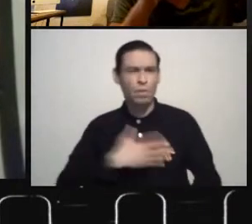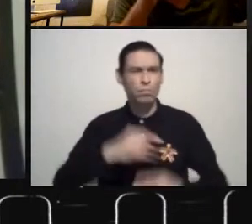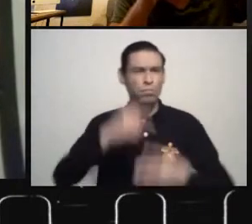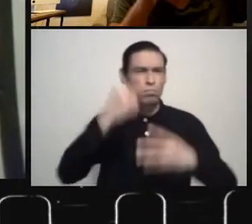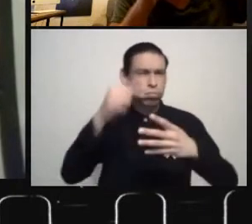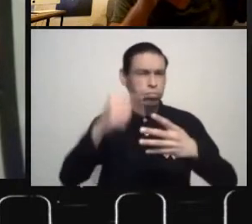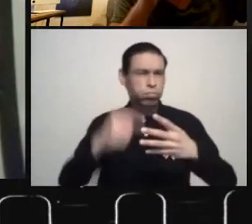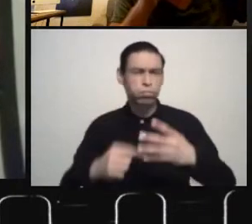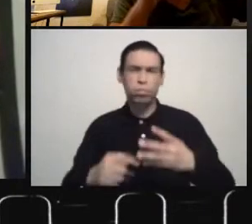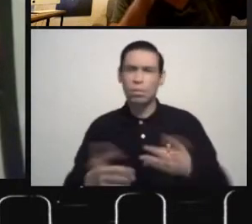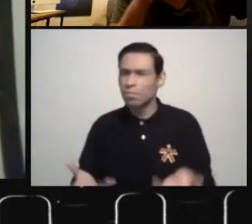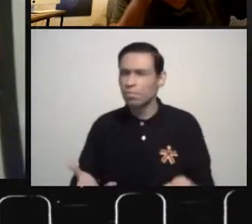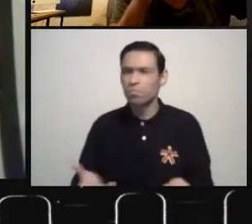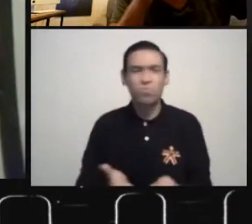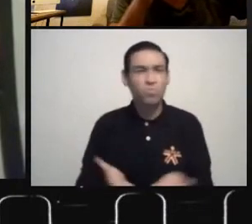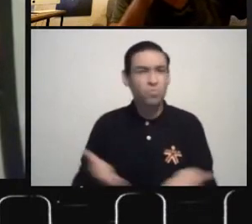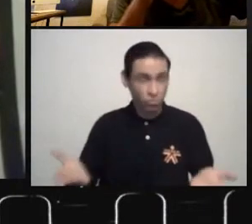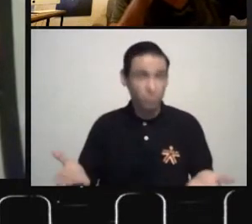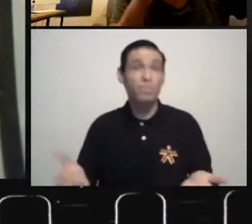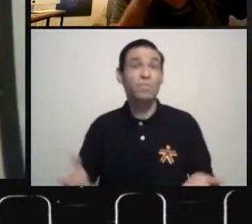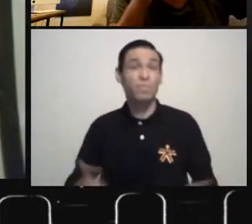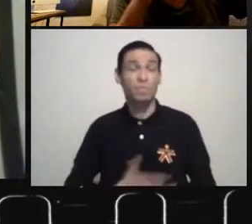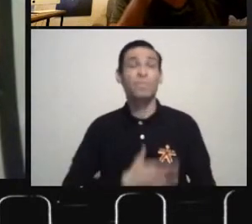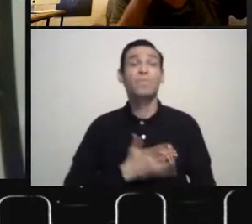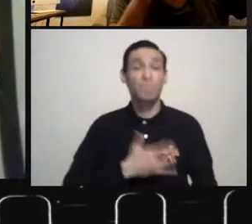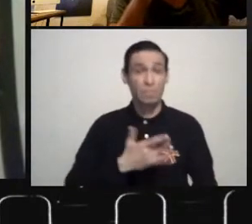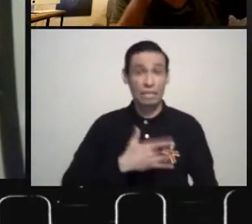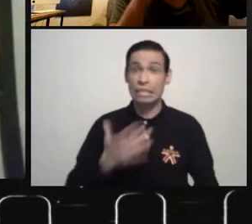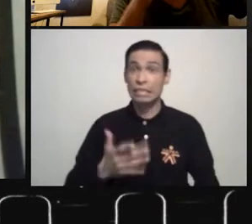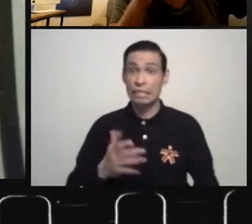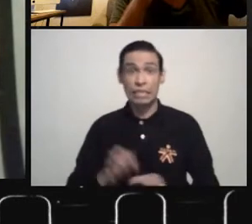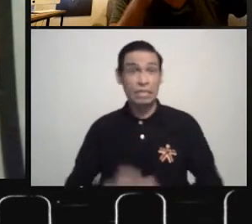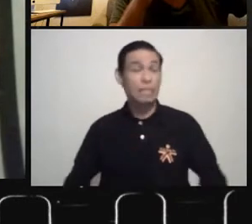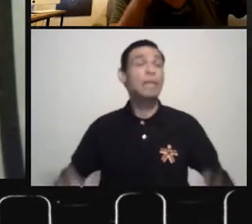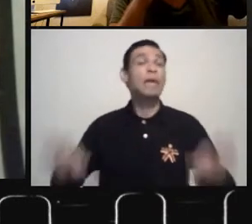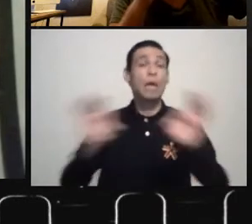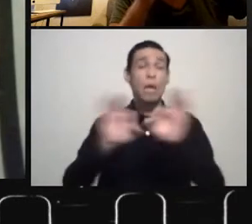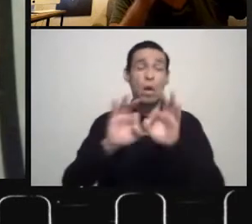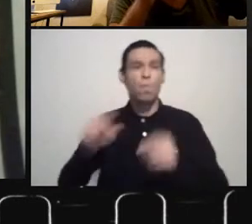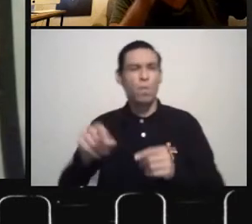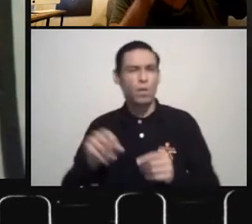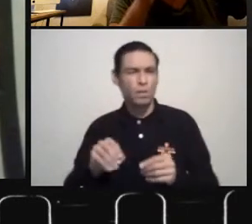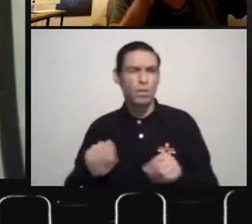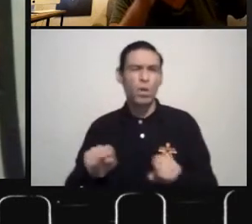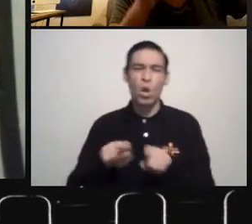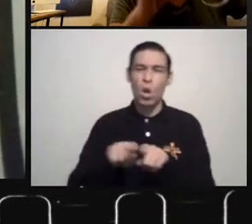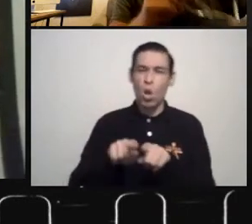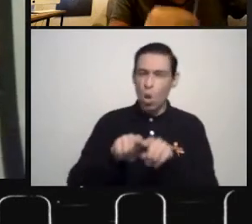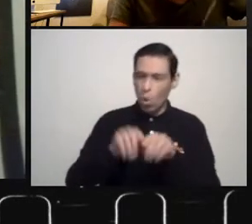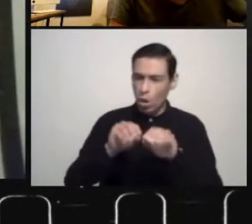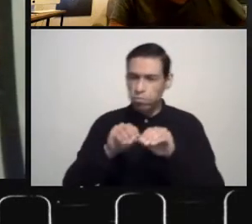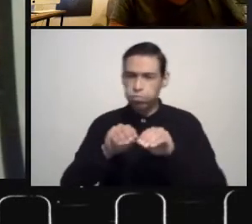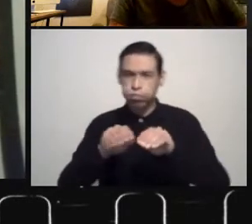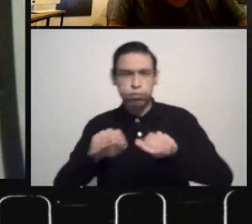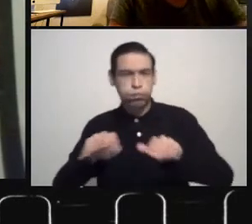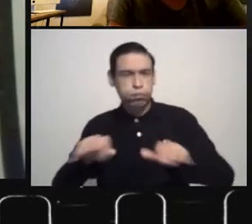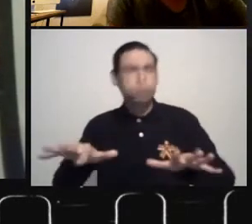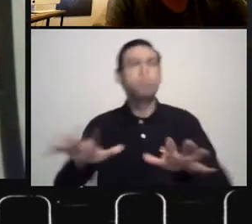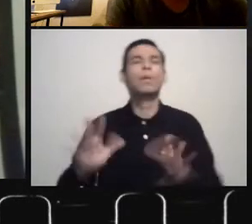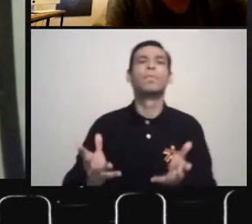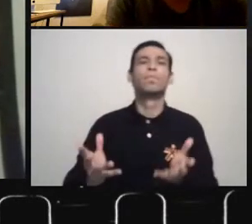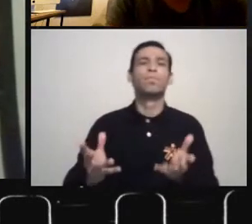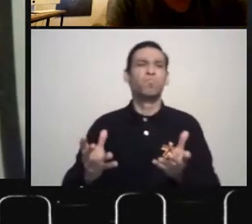no vale la pena, pero sí siento que es un momento para explorar. Todas las aplicaciones, Instagram, Twitter, todas